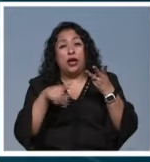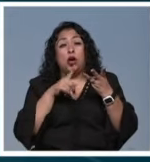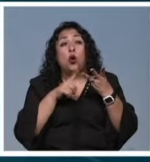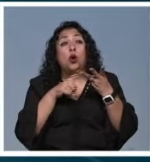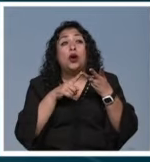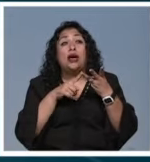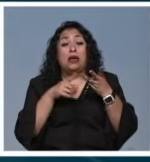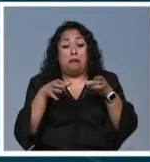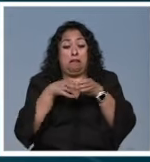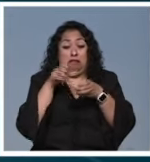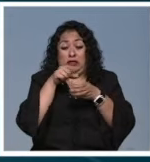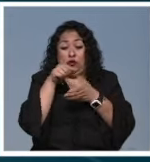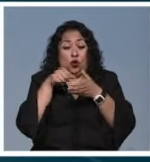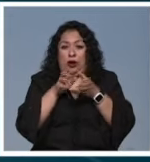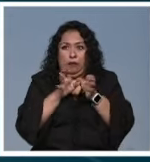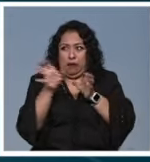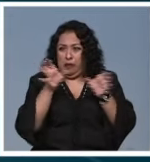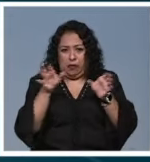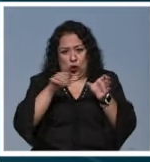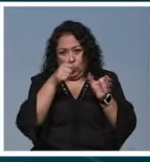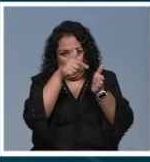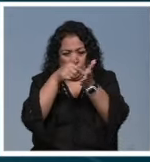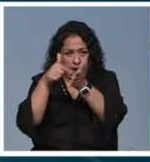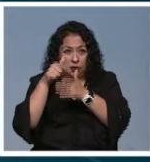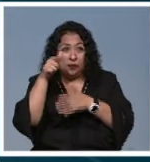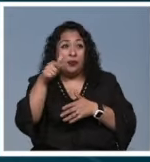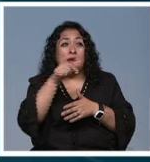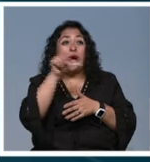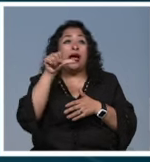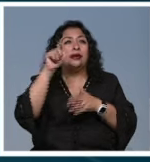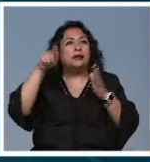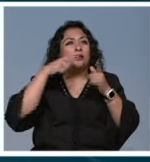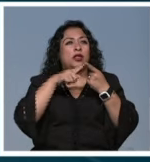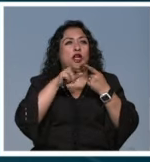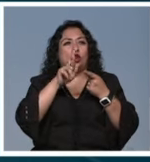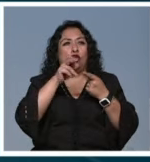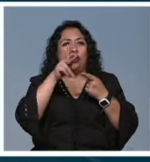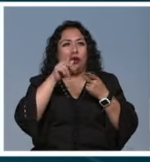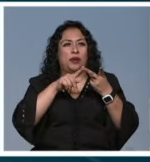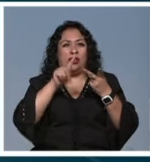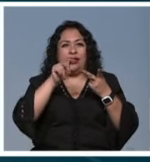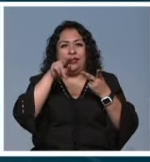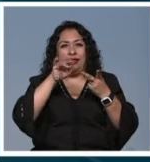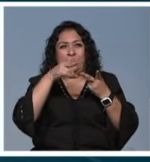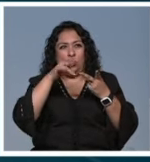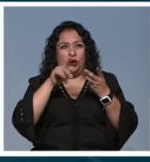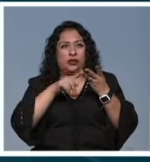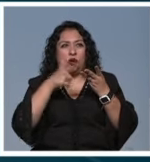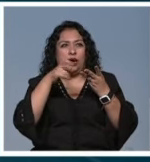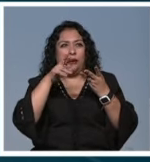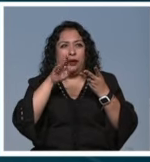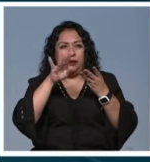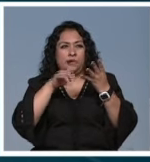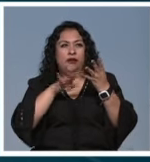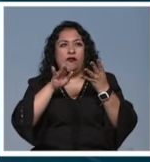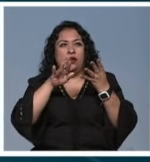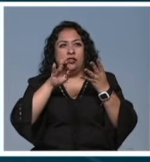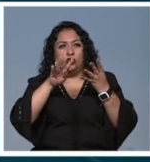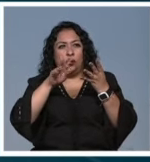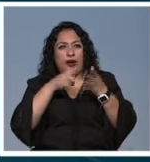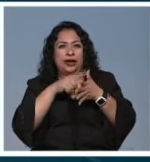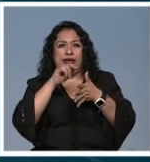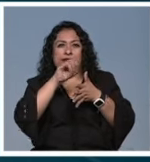la descentralización de la formación. Cuna de cineastas como Rodrigo Prieto, Tatiana Hueso, Gabriel Beristain, Francisco Vargas,